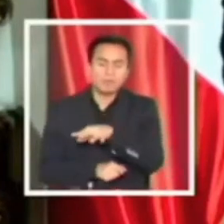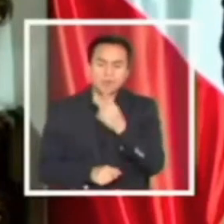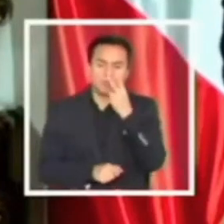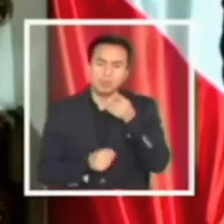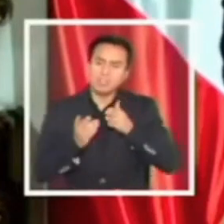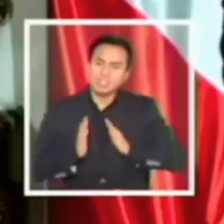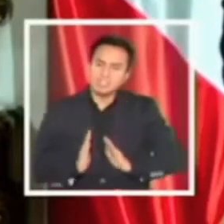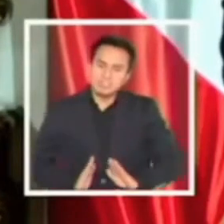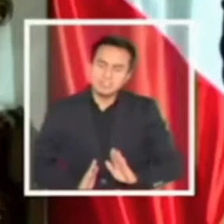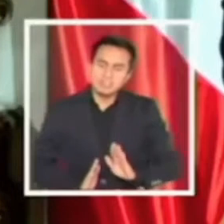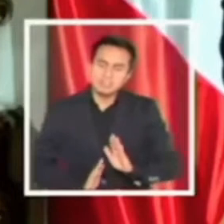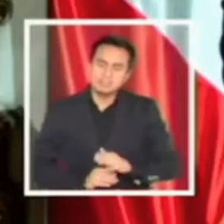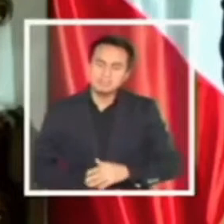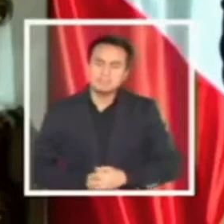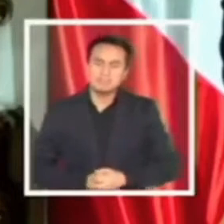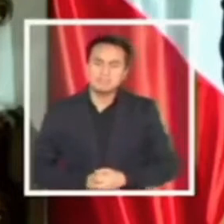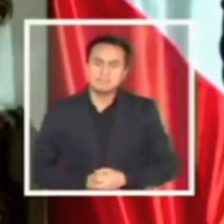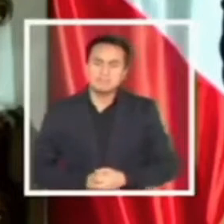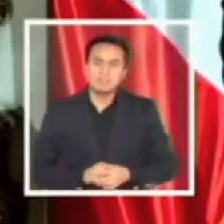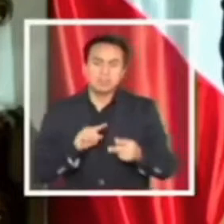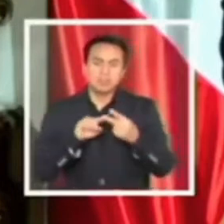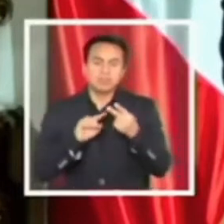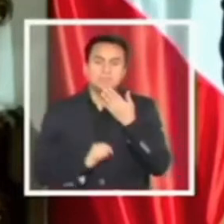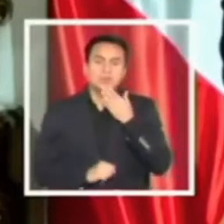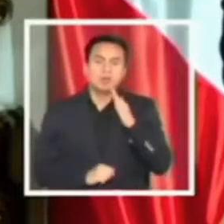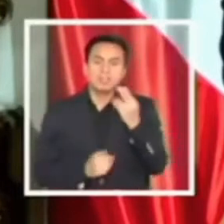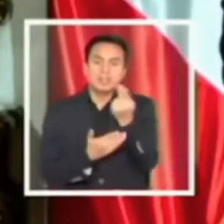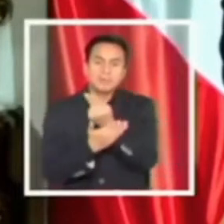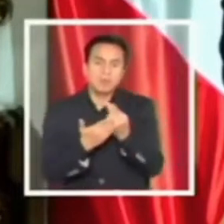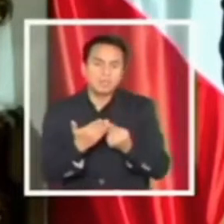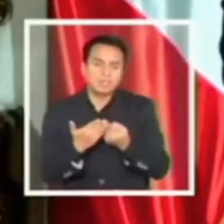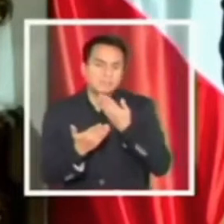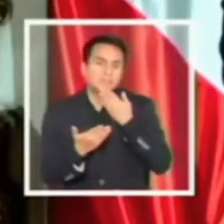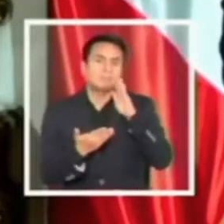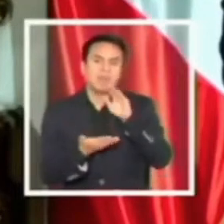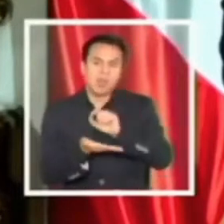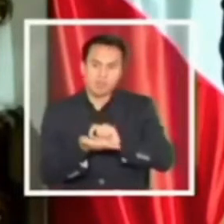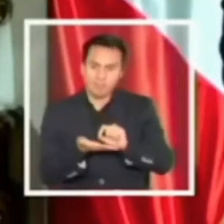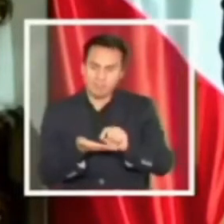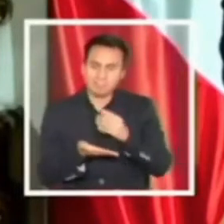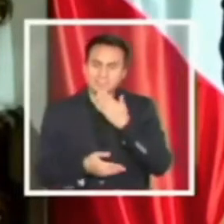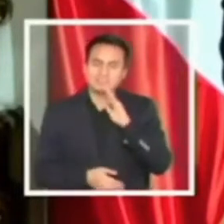vio nacer dos de los mejores poetas